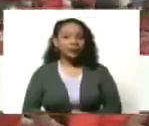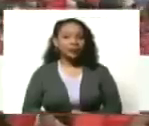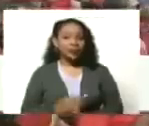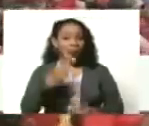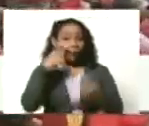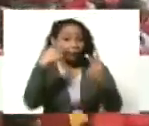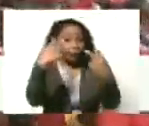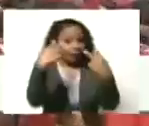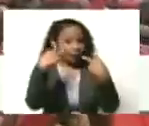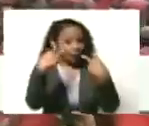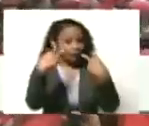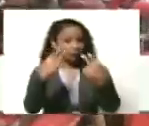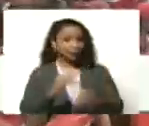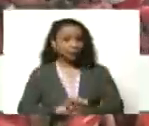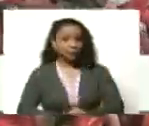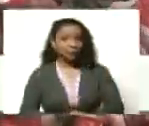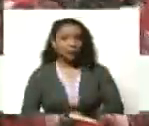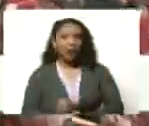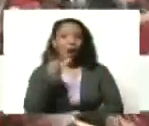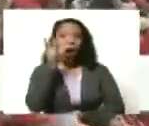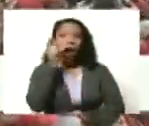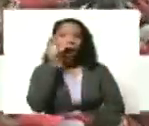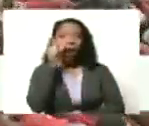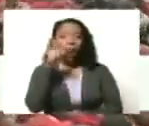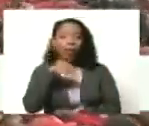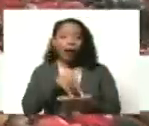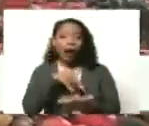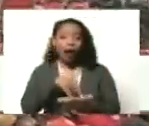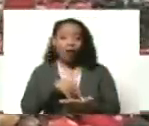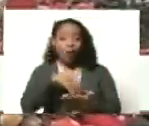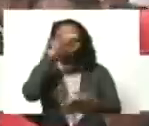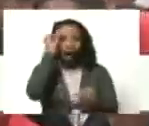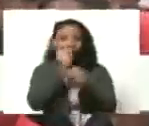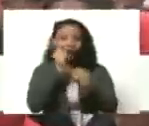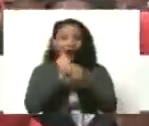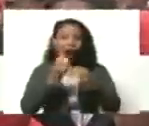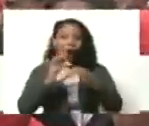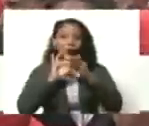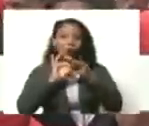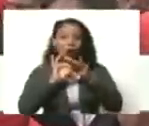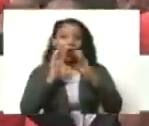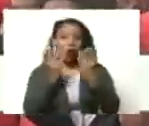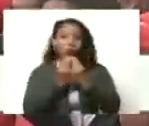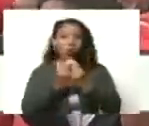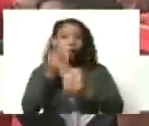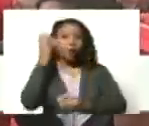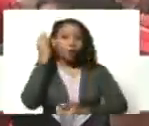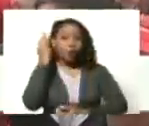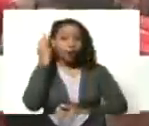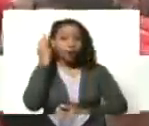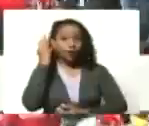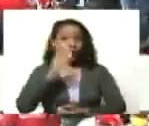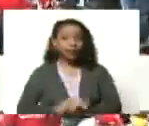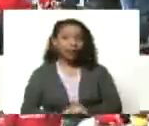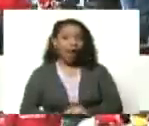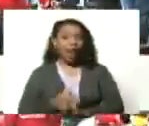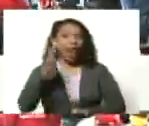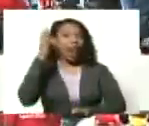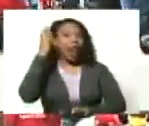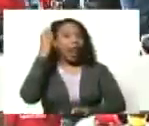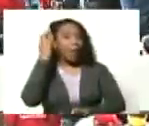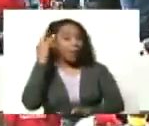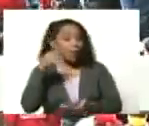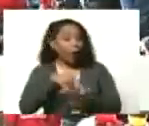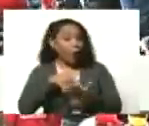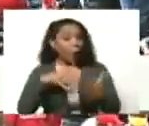Miren, los hombres de Carabobo a trabajar unidos con las mujeres. Las mujeres de